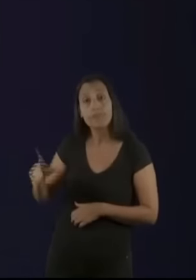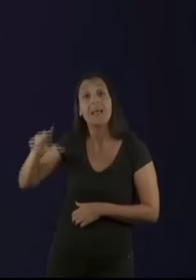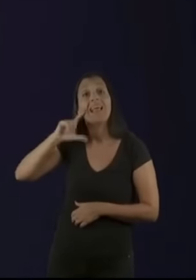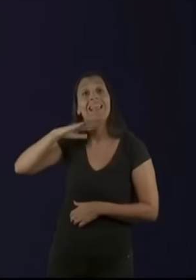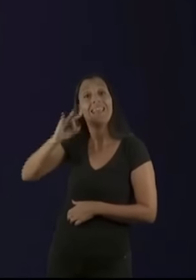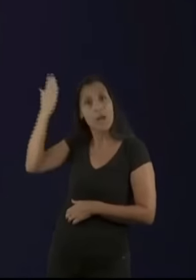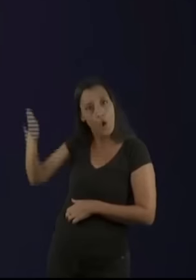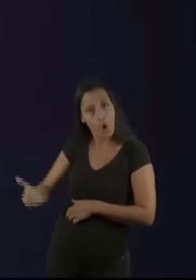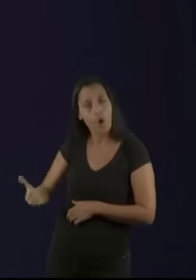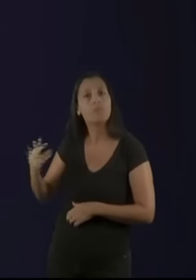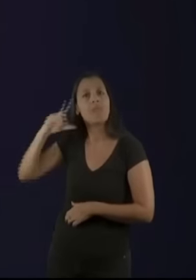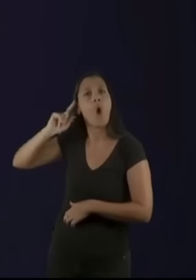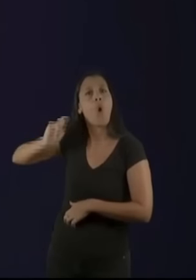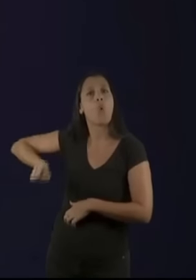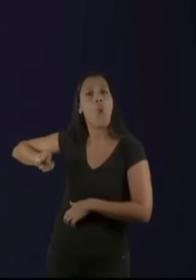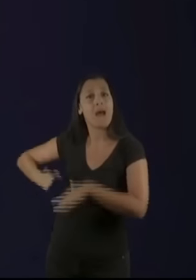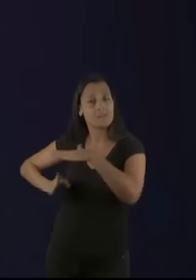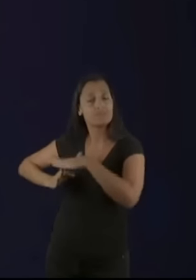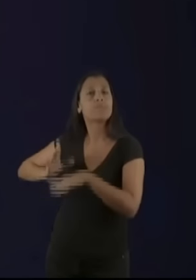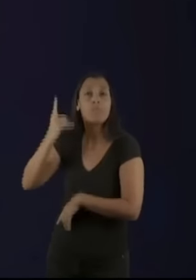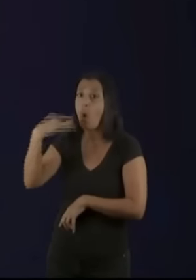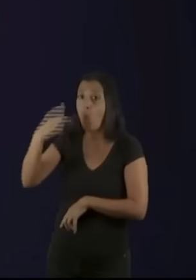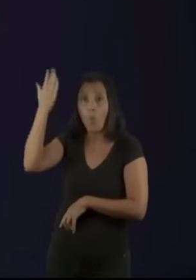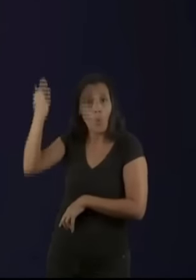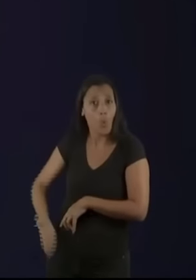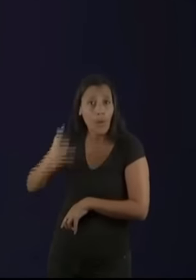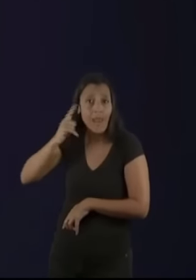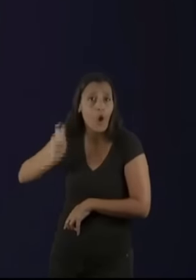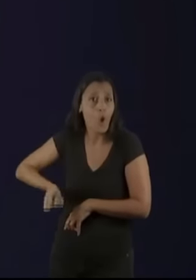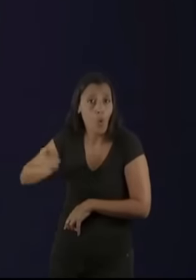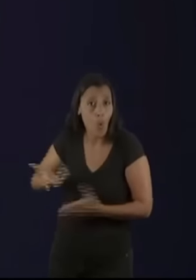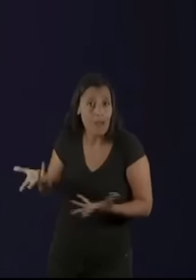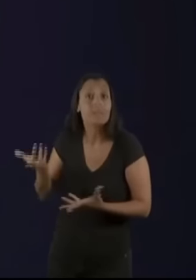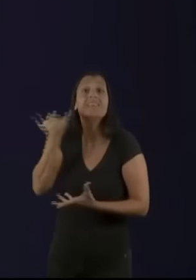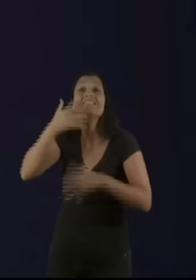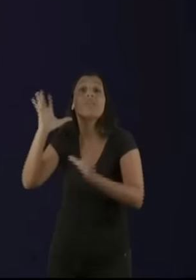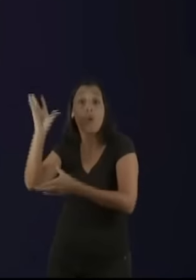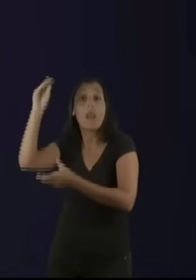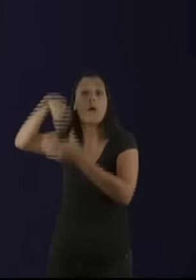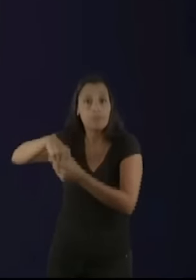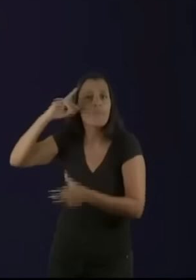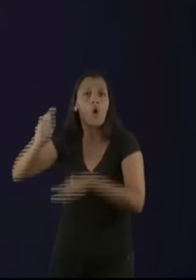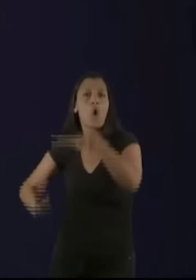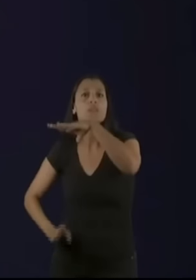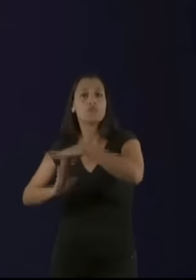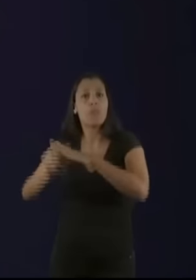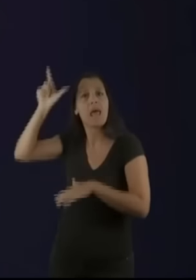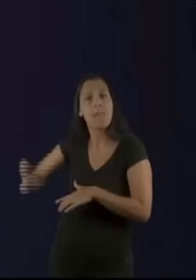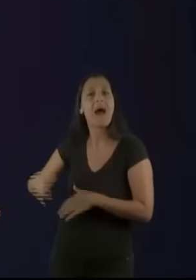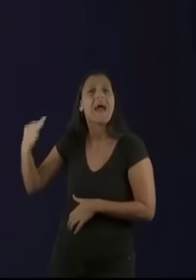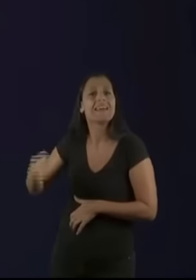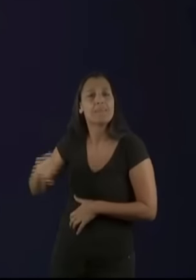lijo es el único juez en el caso de que efectivamente forme parte de la Corte Suprema que tiene especialización en